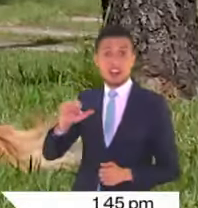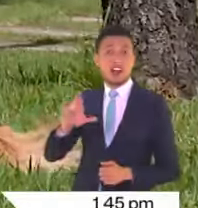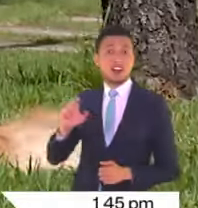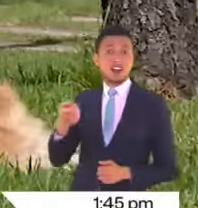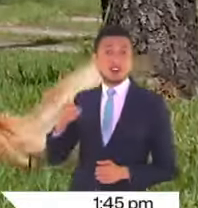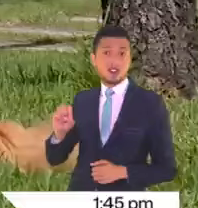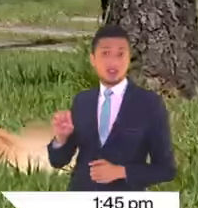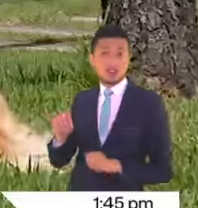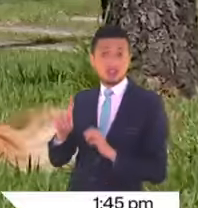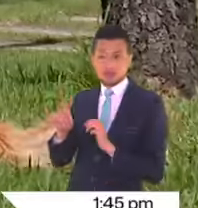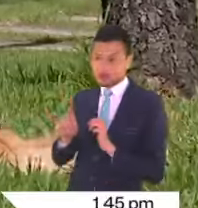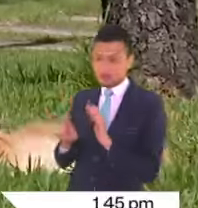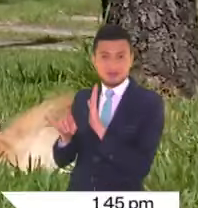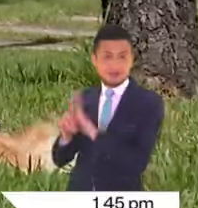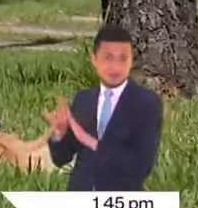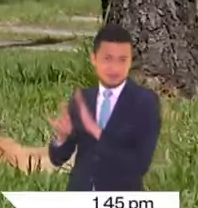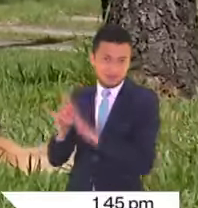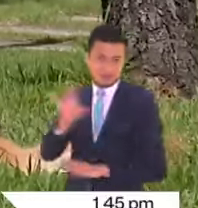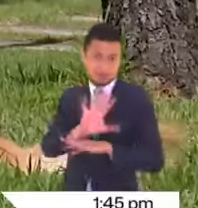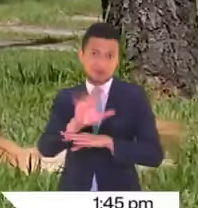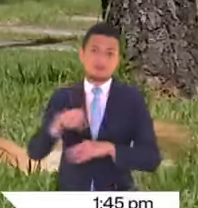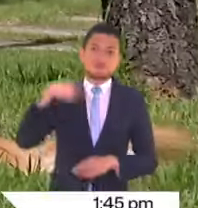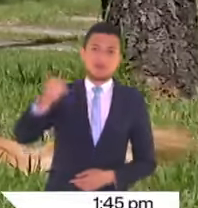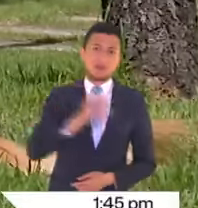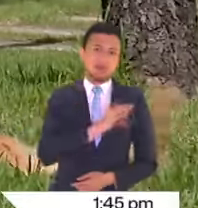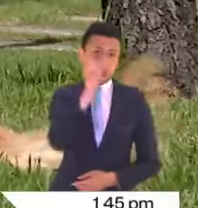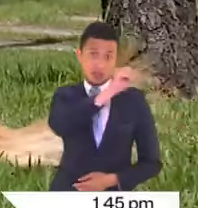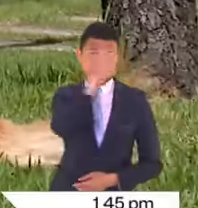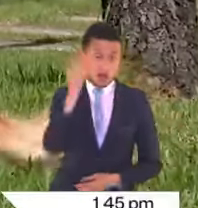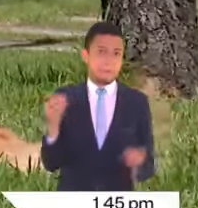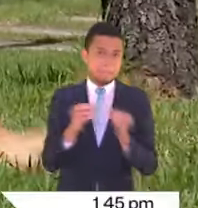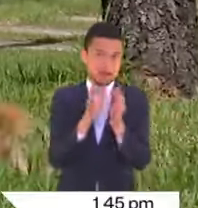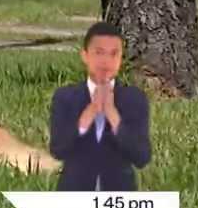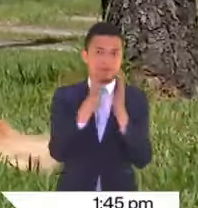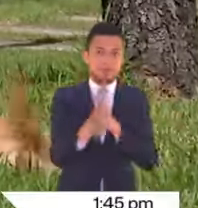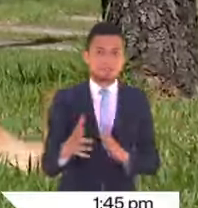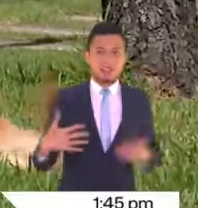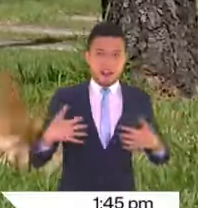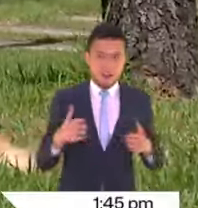esperamos el próximo fin de semana con más historias aquí en Tu Lado Animal. Feliz tarde para todos.